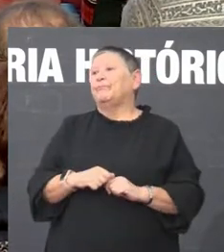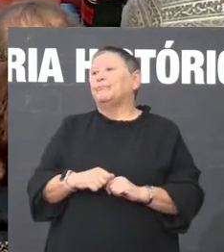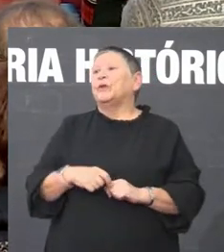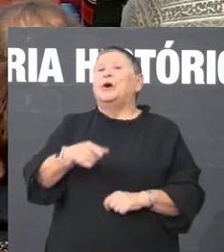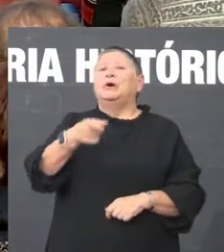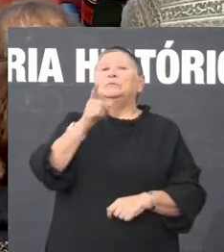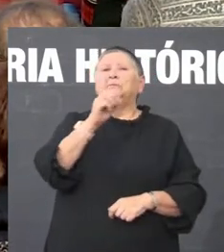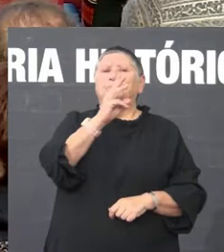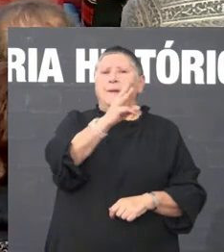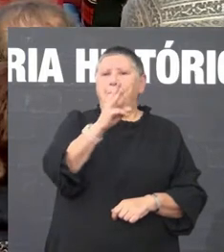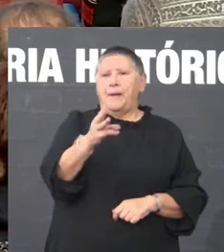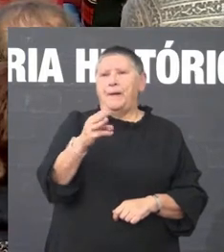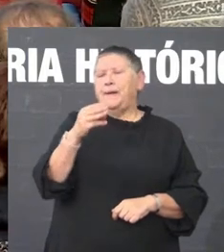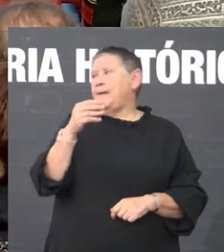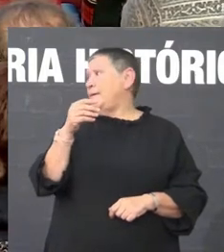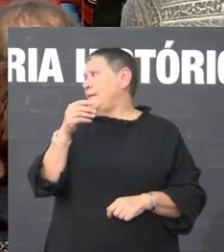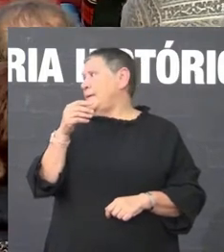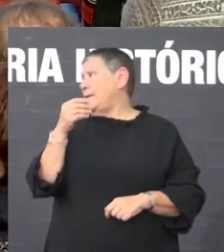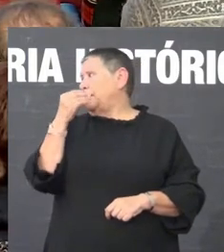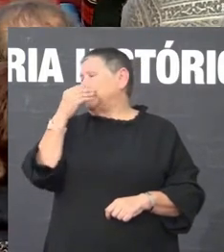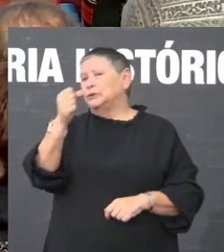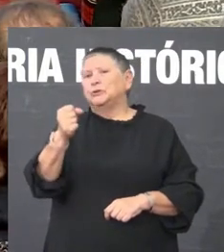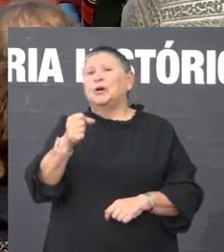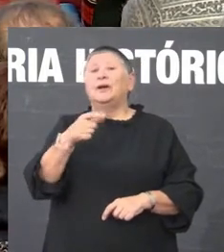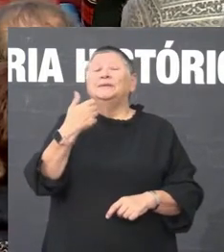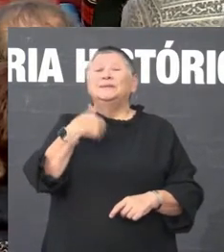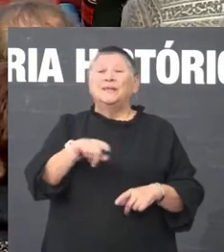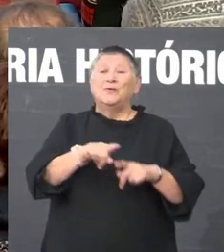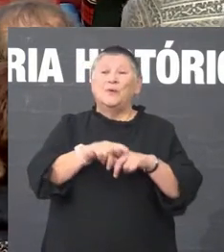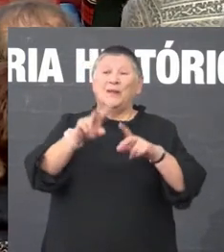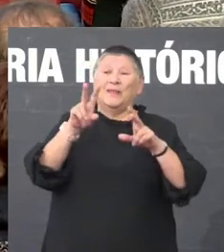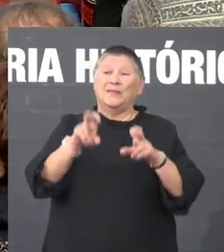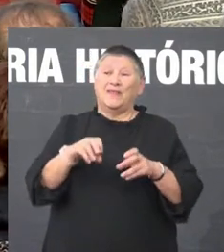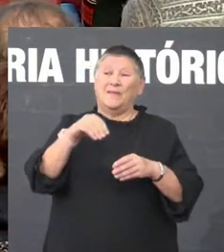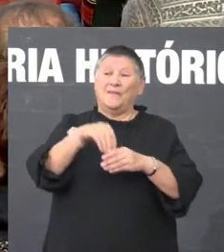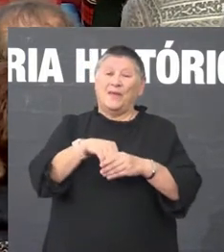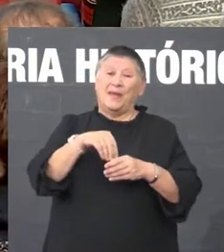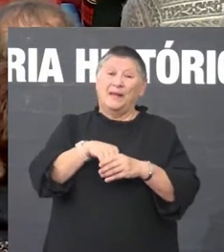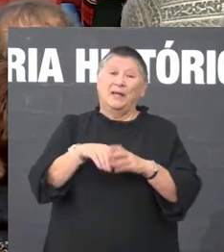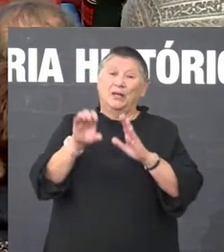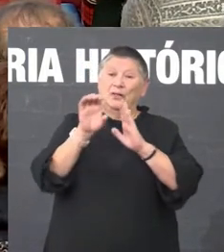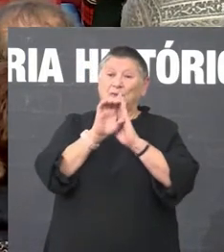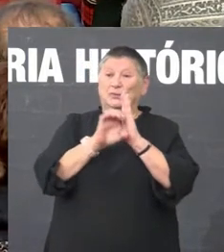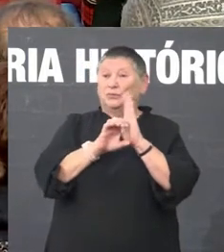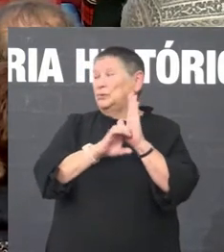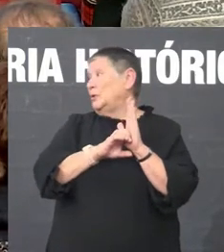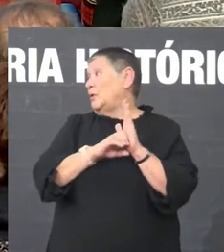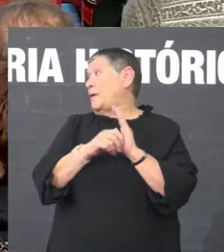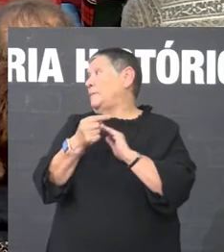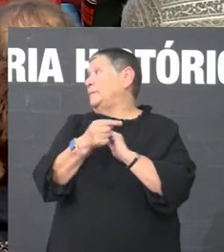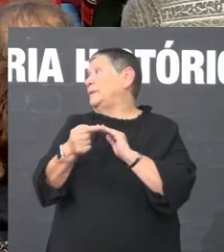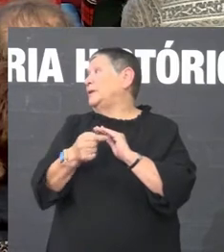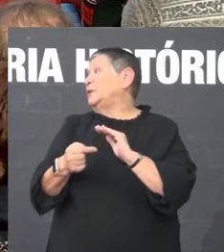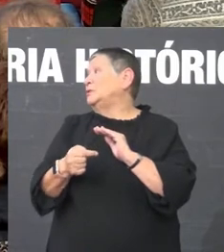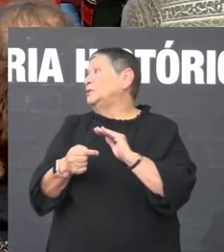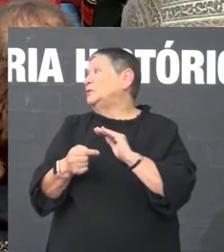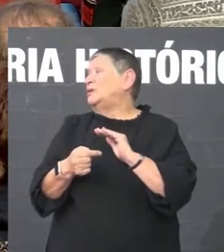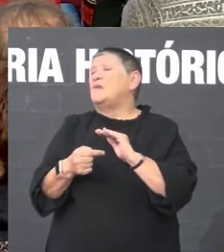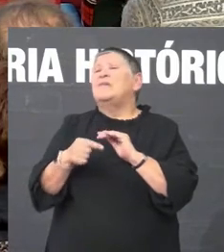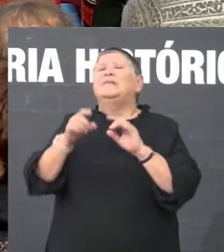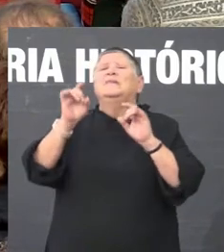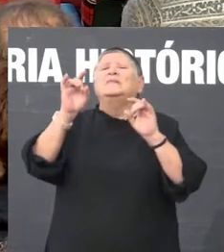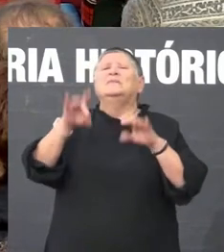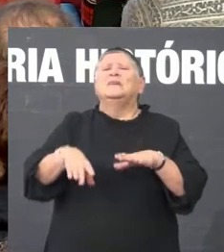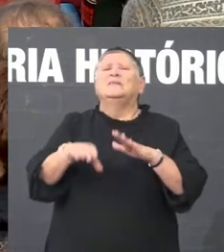PP, Paje decía, cada vez hay menos constitución, a cuenta de lo de la sedición, ¿no? Claro, cada vez hay menos constitución. Ah, ¿qué es el